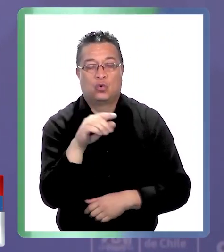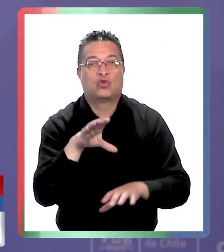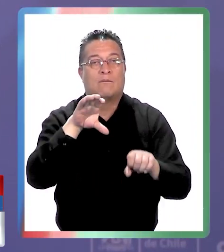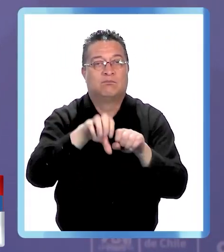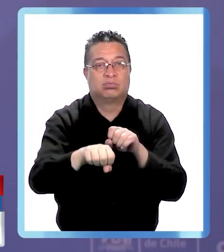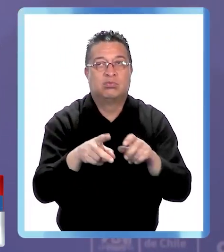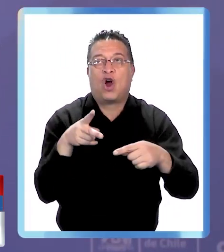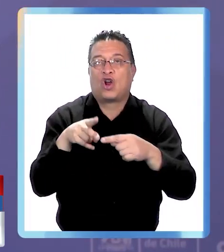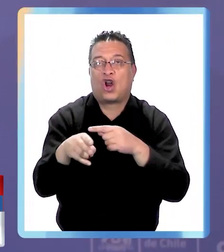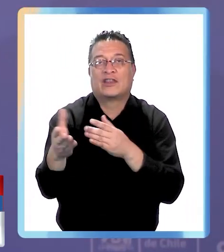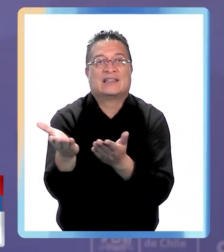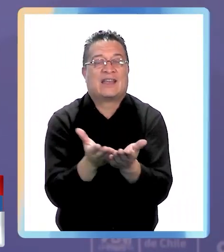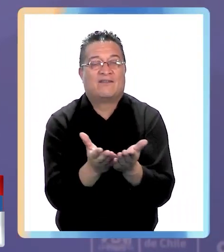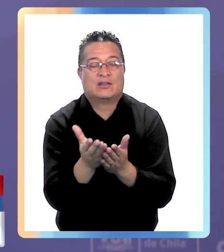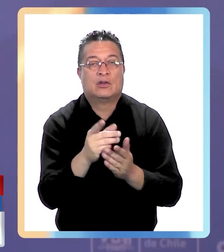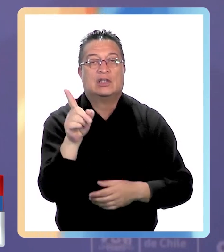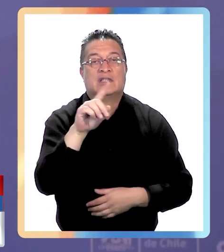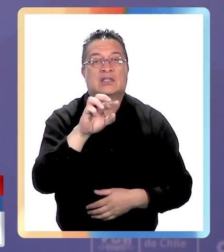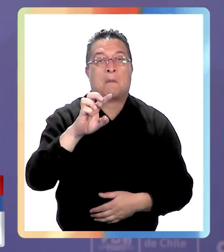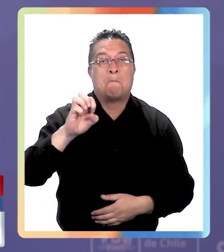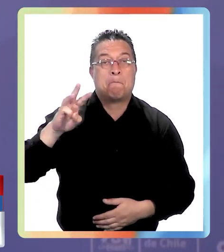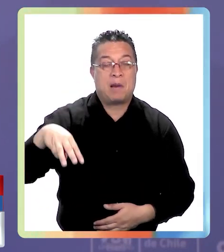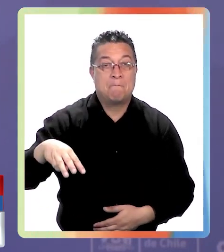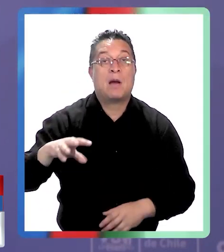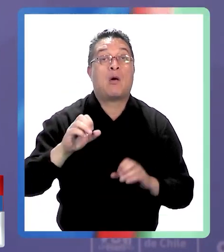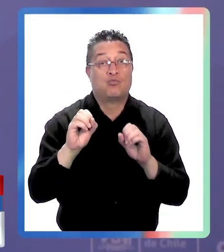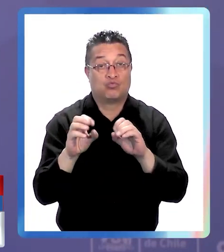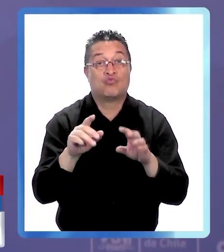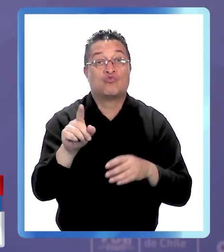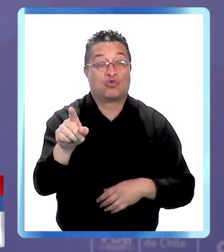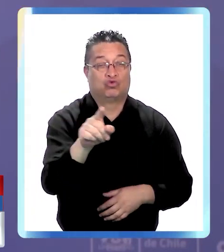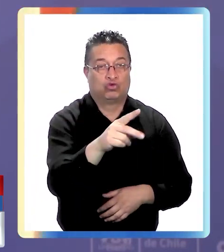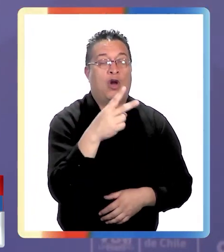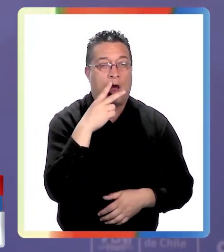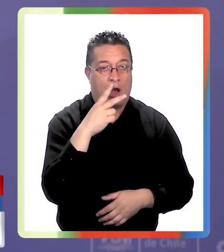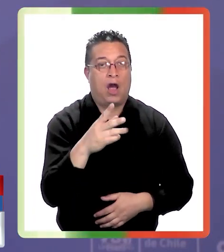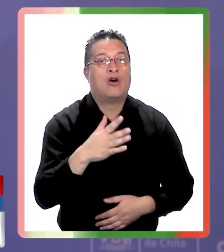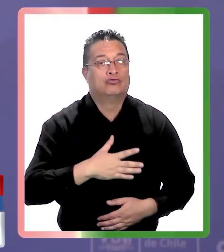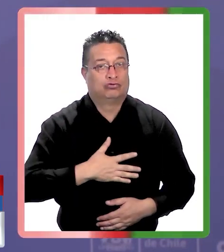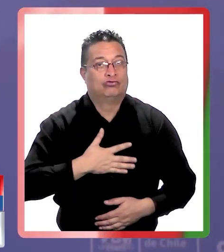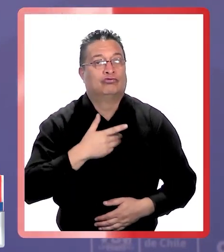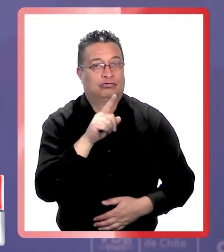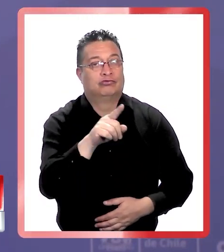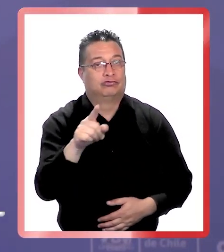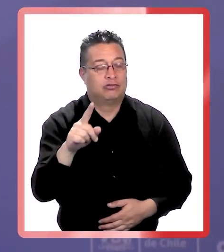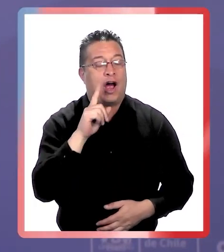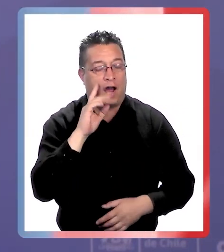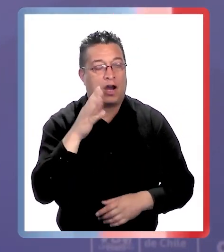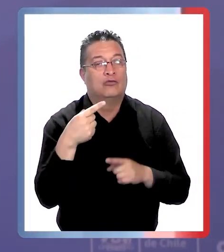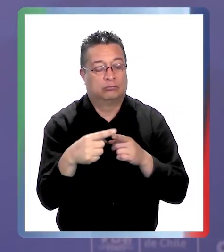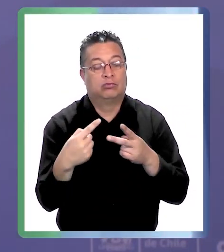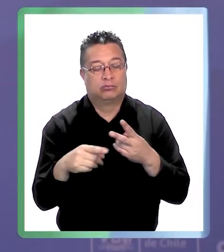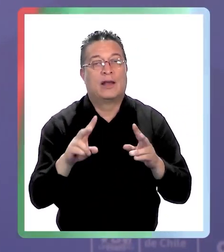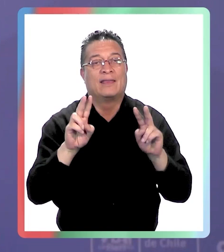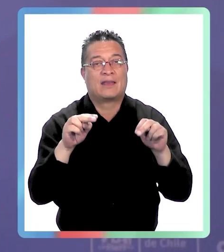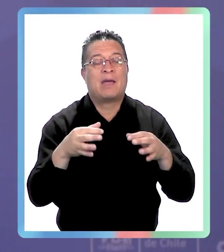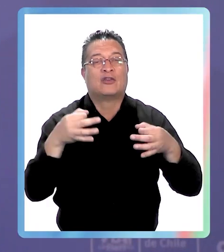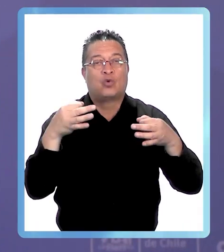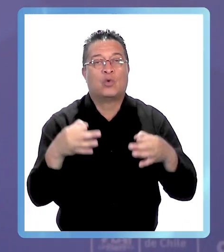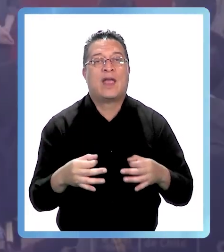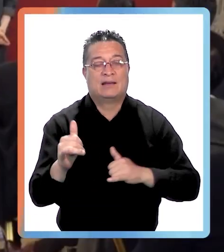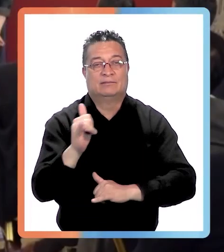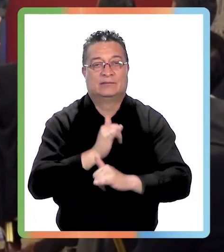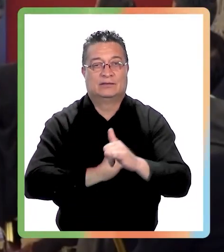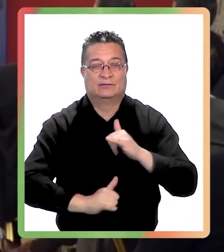sabotajes, cortes de servicio, el spam, me imagino que muchos de ustedes lo han vivido, entre muchos otros incidentes de seguridad